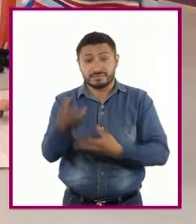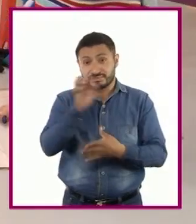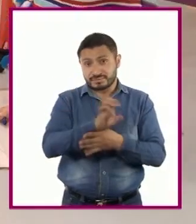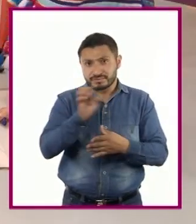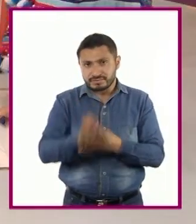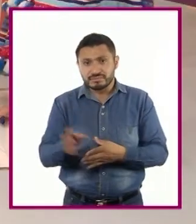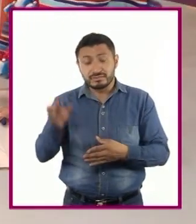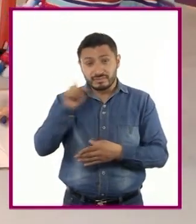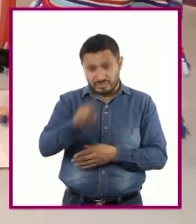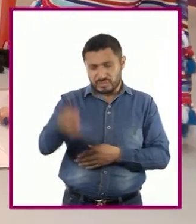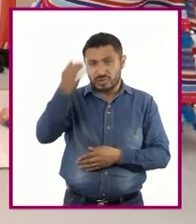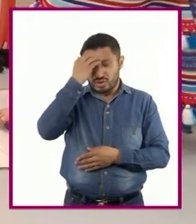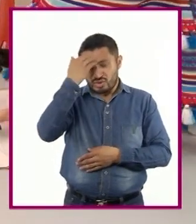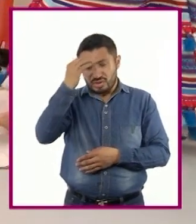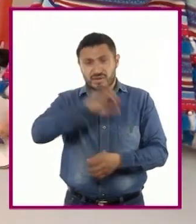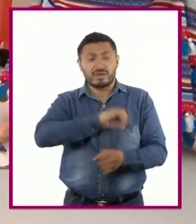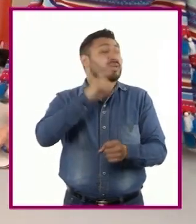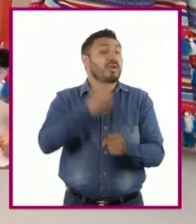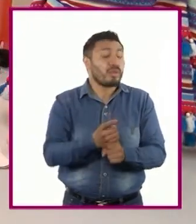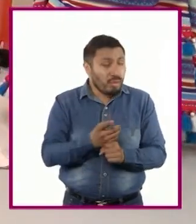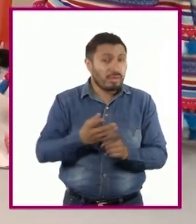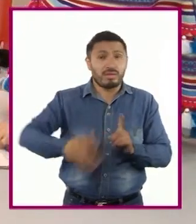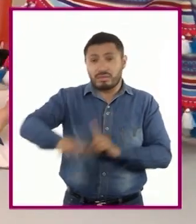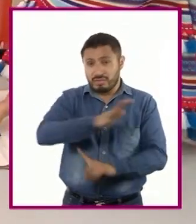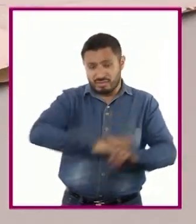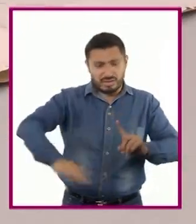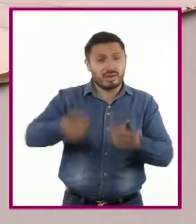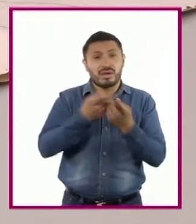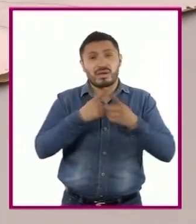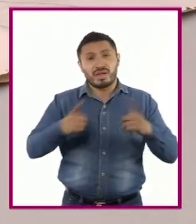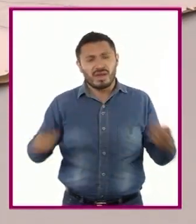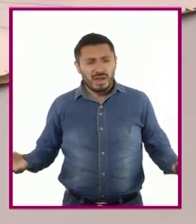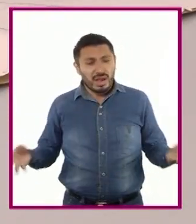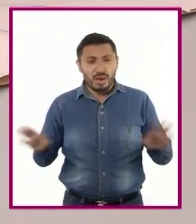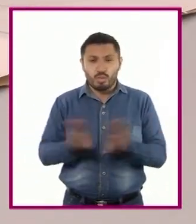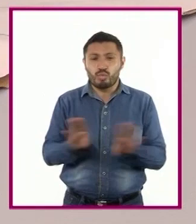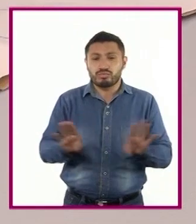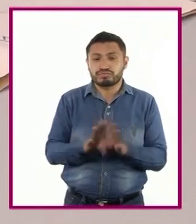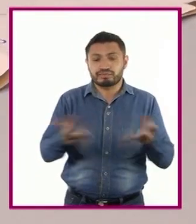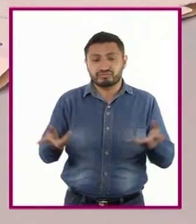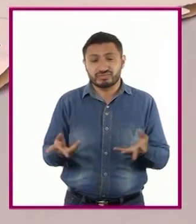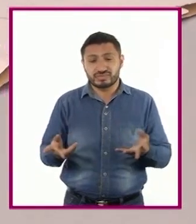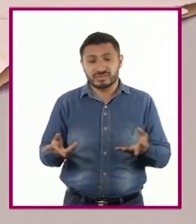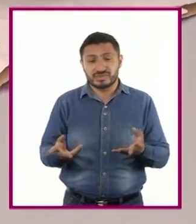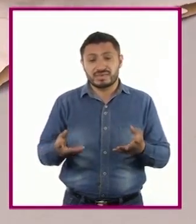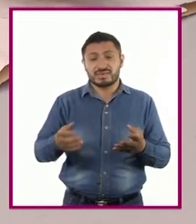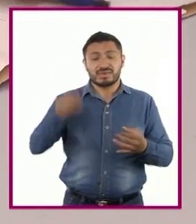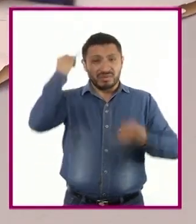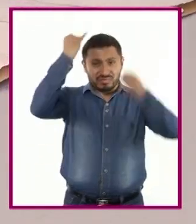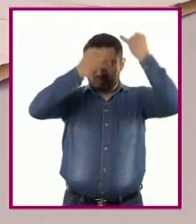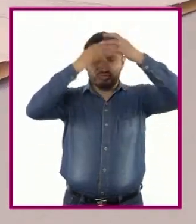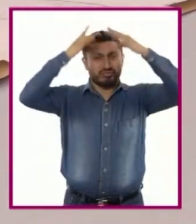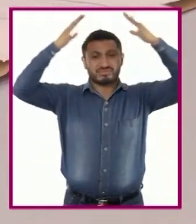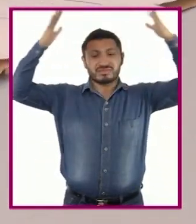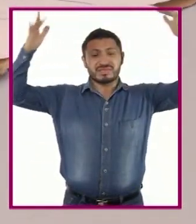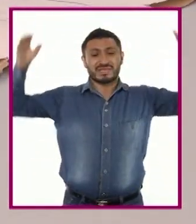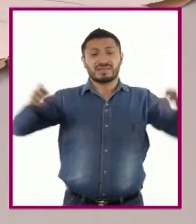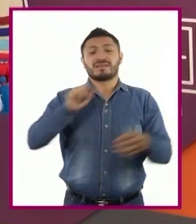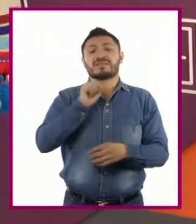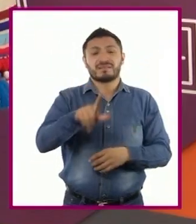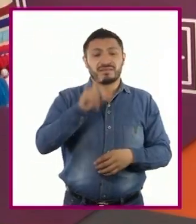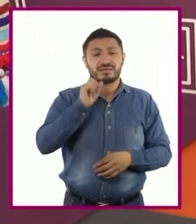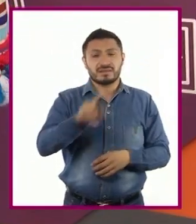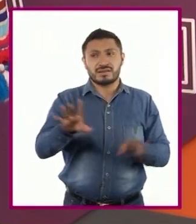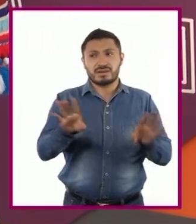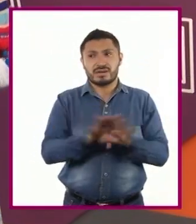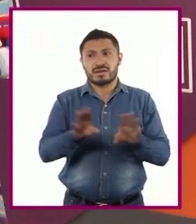al explorar sus posibilidades, vamos desarrollando no solo la creatividad, sino también